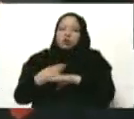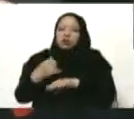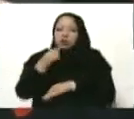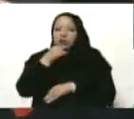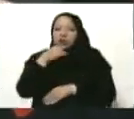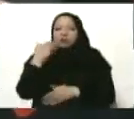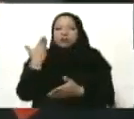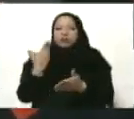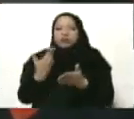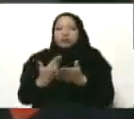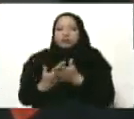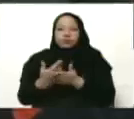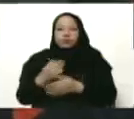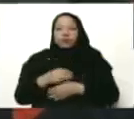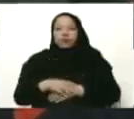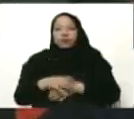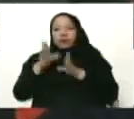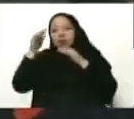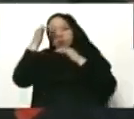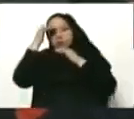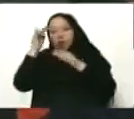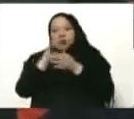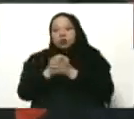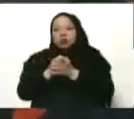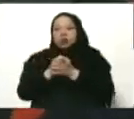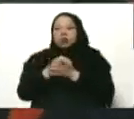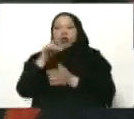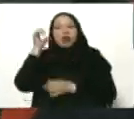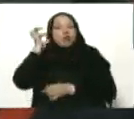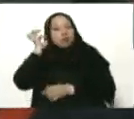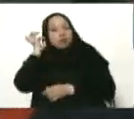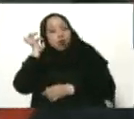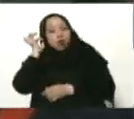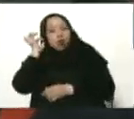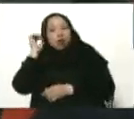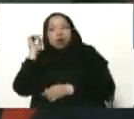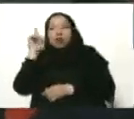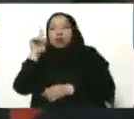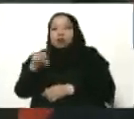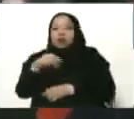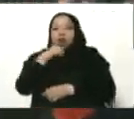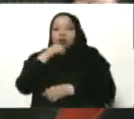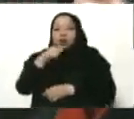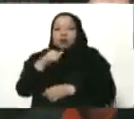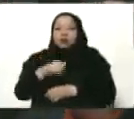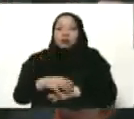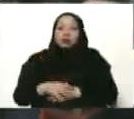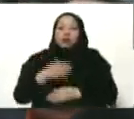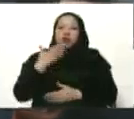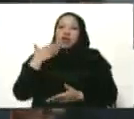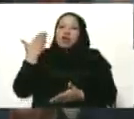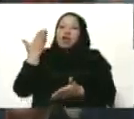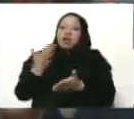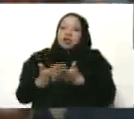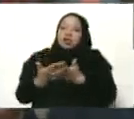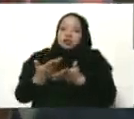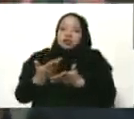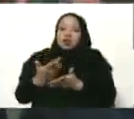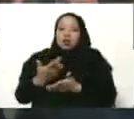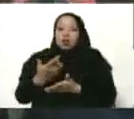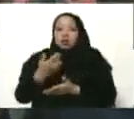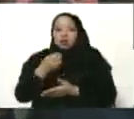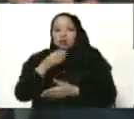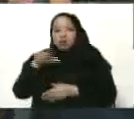bueno, hay una armonización de atención, en principio, bueno, a las mujeres embarazadas y también a los niños. Muchísimas gracias, Anaún Fernández, jefe de